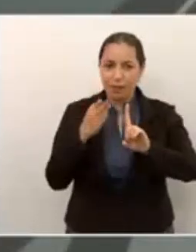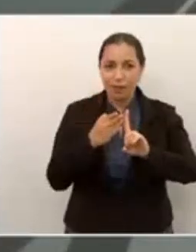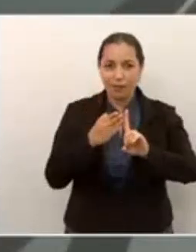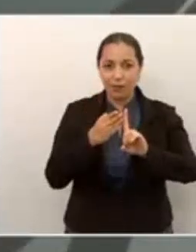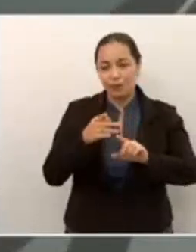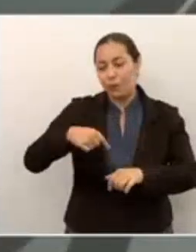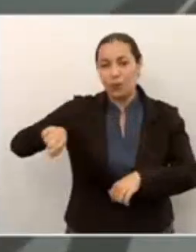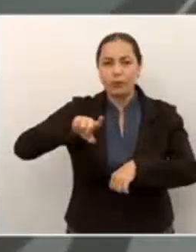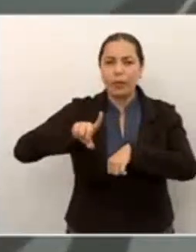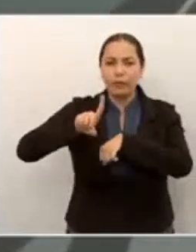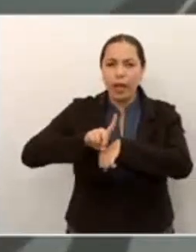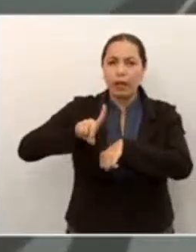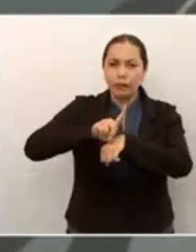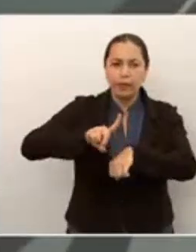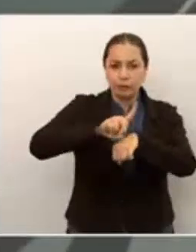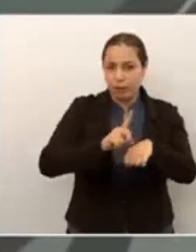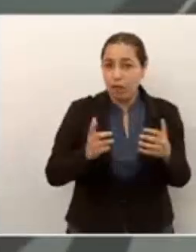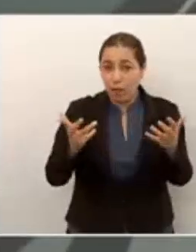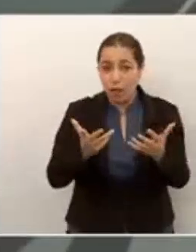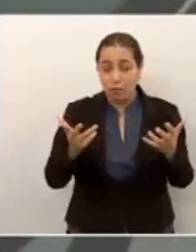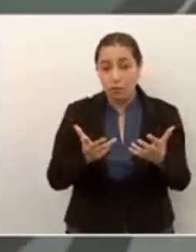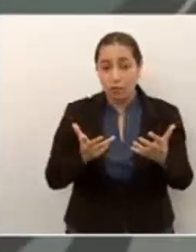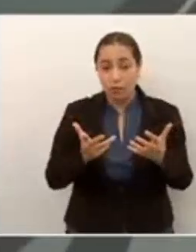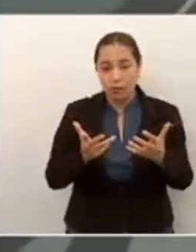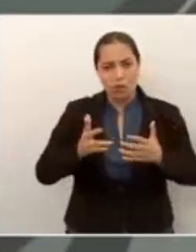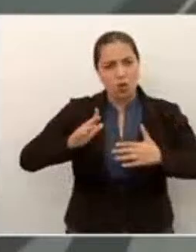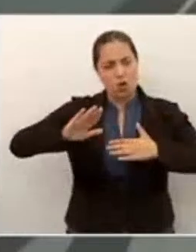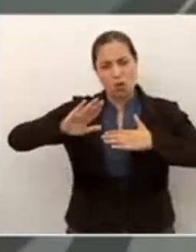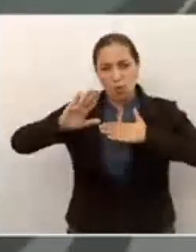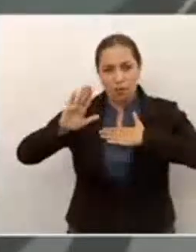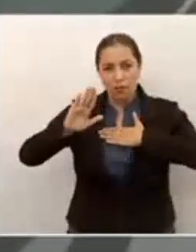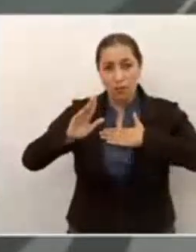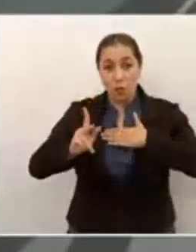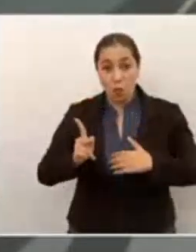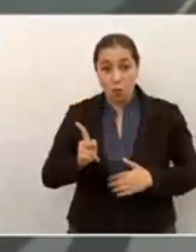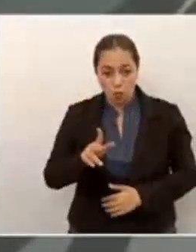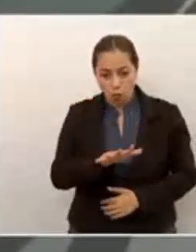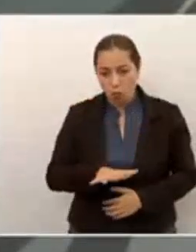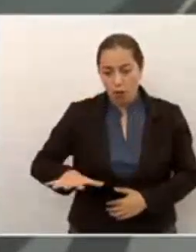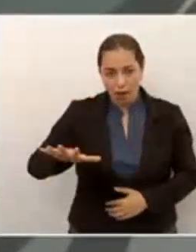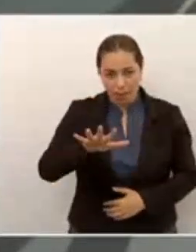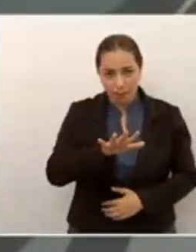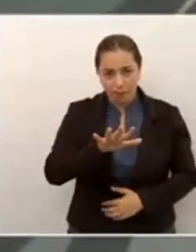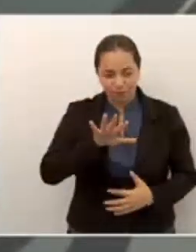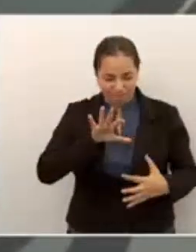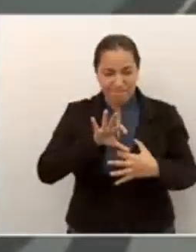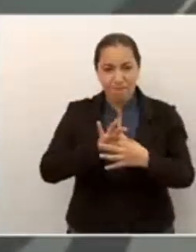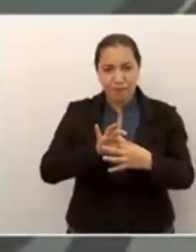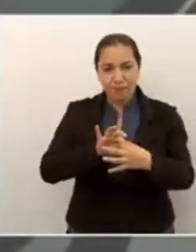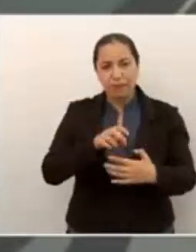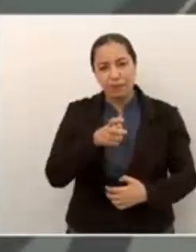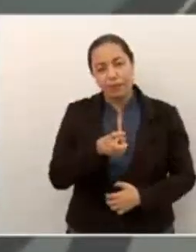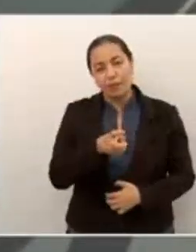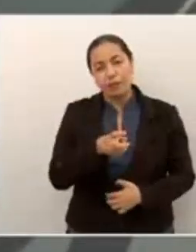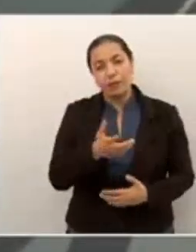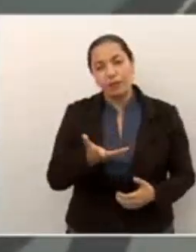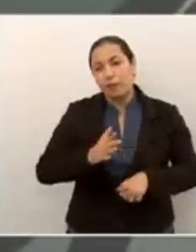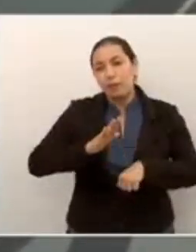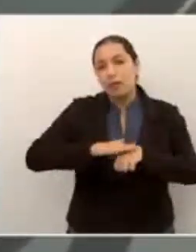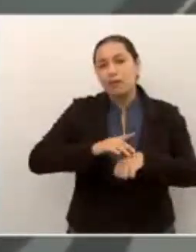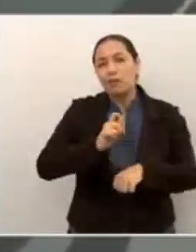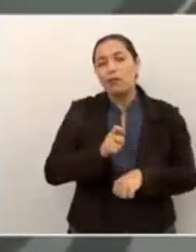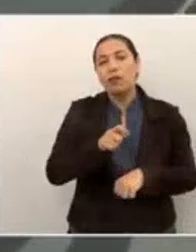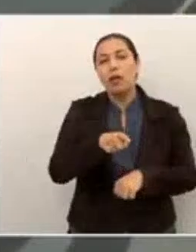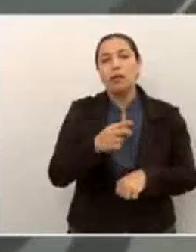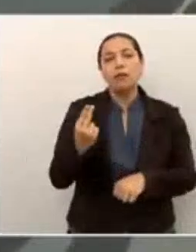los días, compromiso con nuestro pueblo y sobre todo se requiere algo